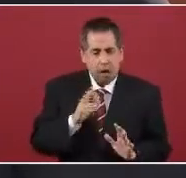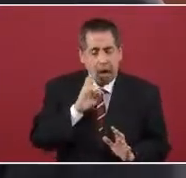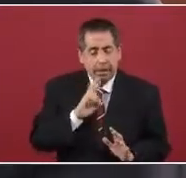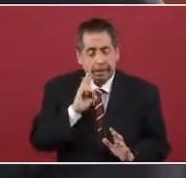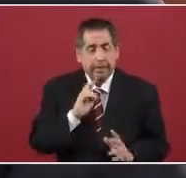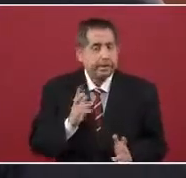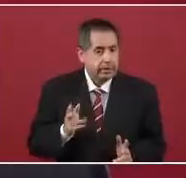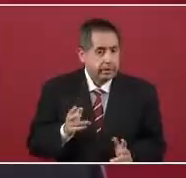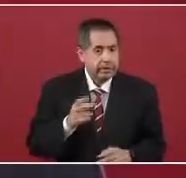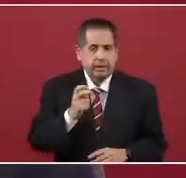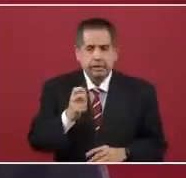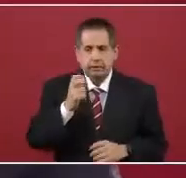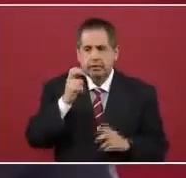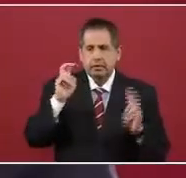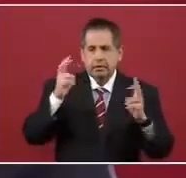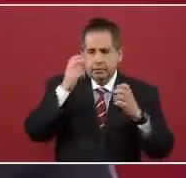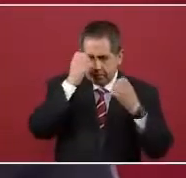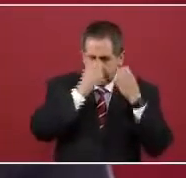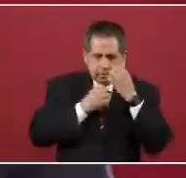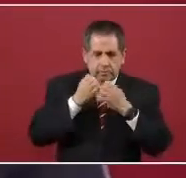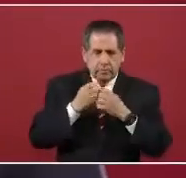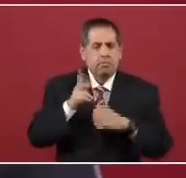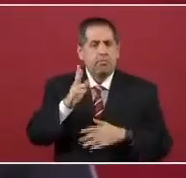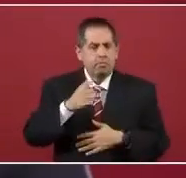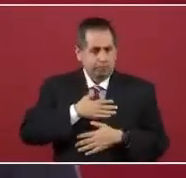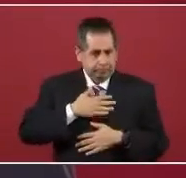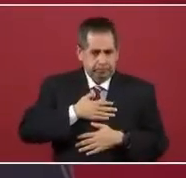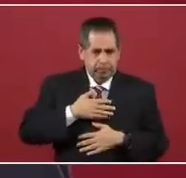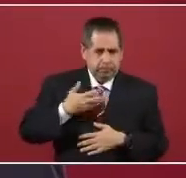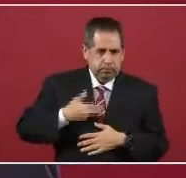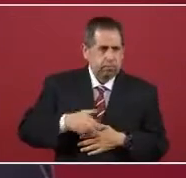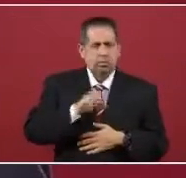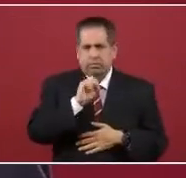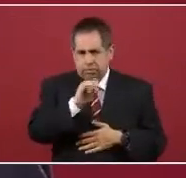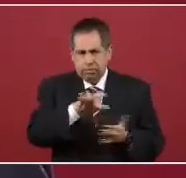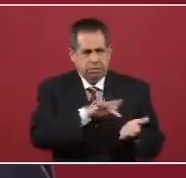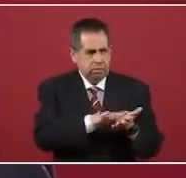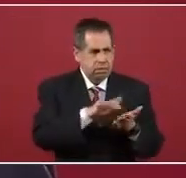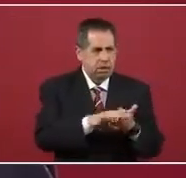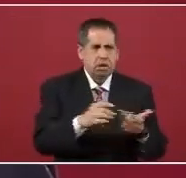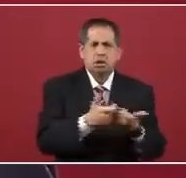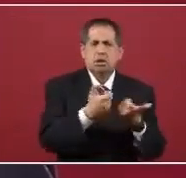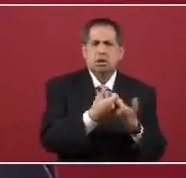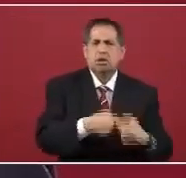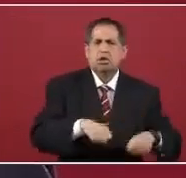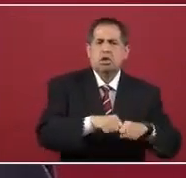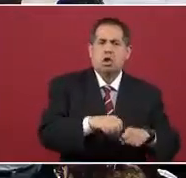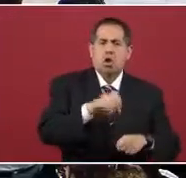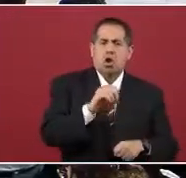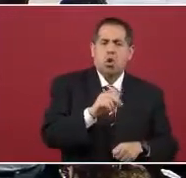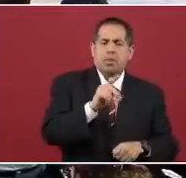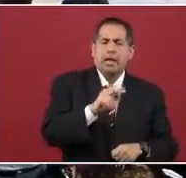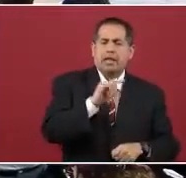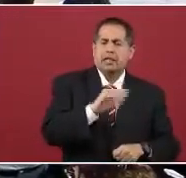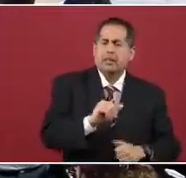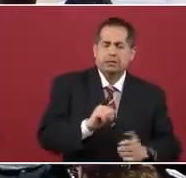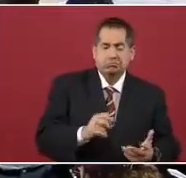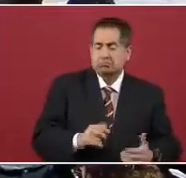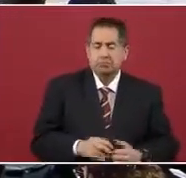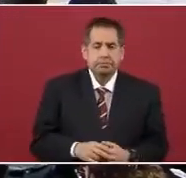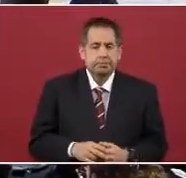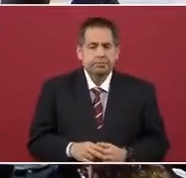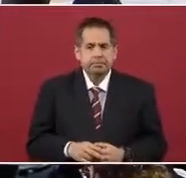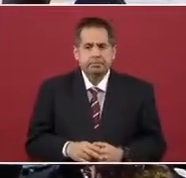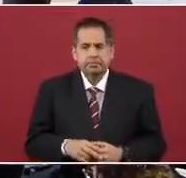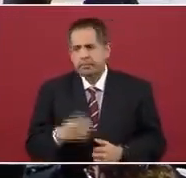Son temas, pero nosotros sí apoyamos al cooperativismo. La segunda pregunta, ¿cuál